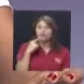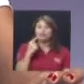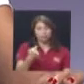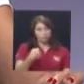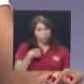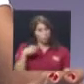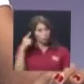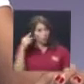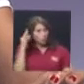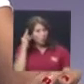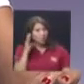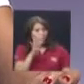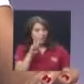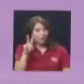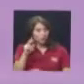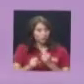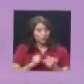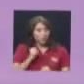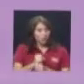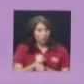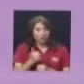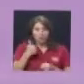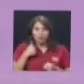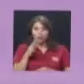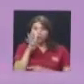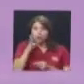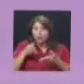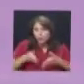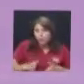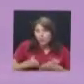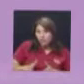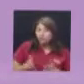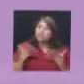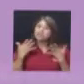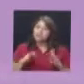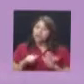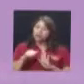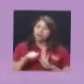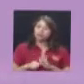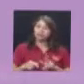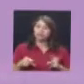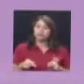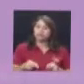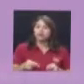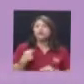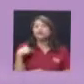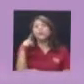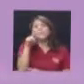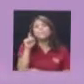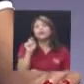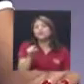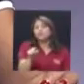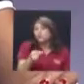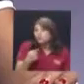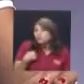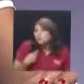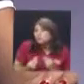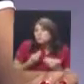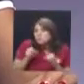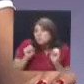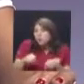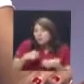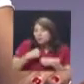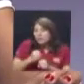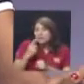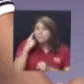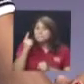hijos soy operada y mi consulta es qué puedo hacer yo para someterme al proceso de fertilización cuáles son los lugares